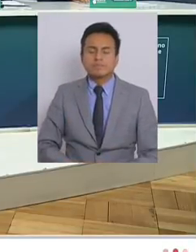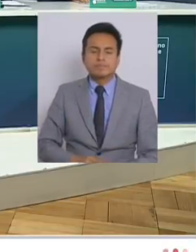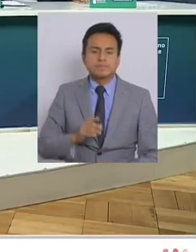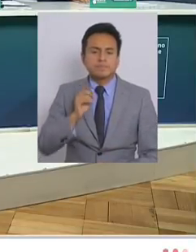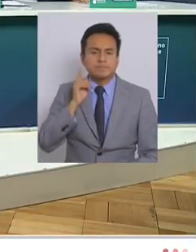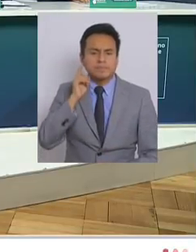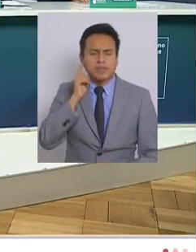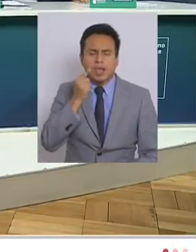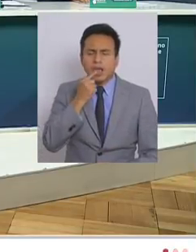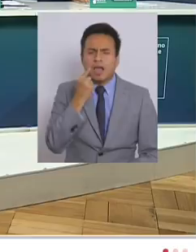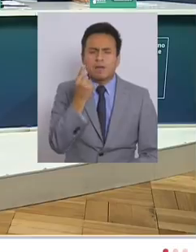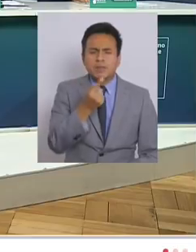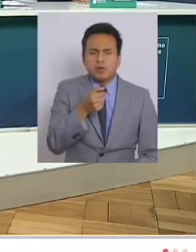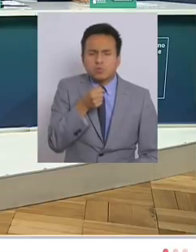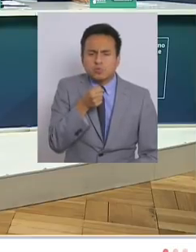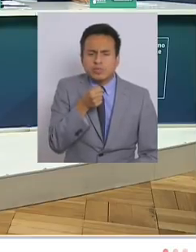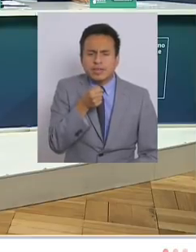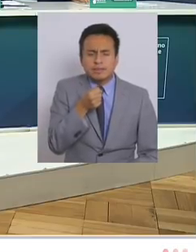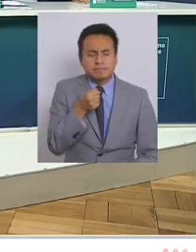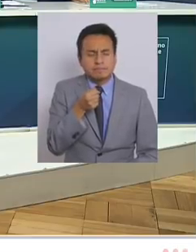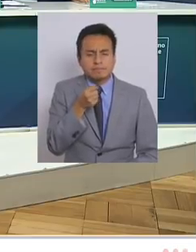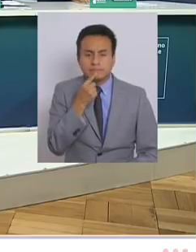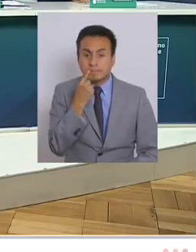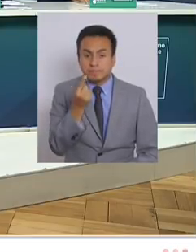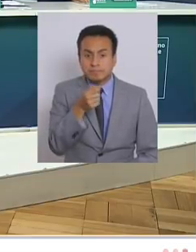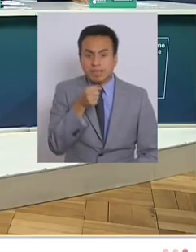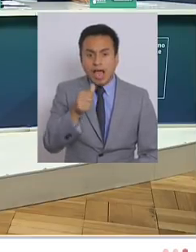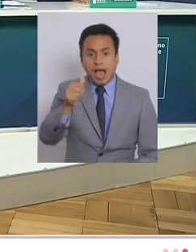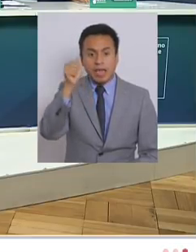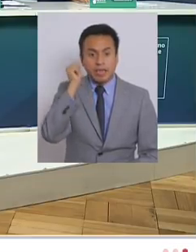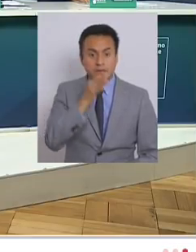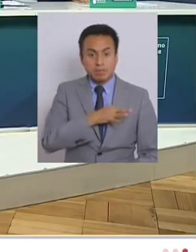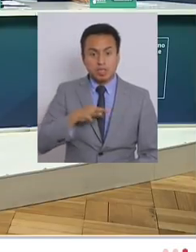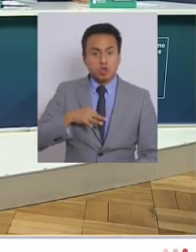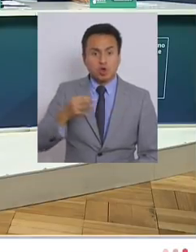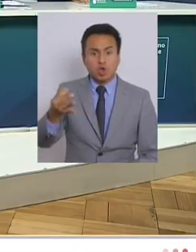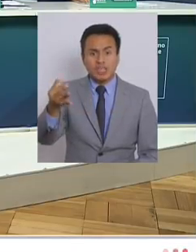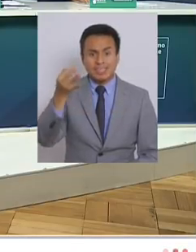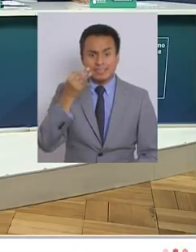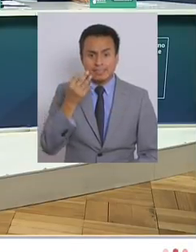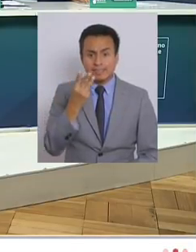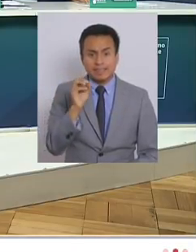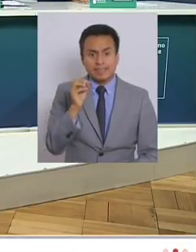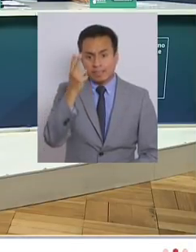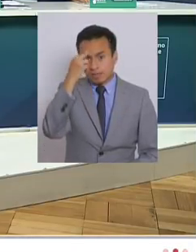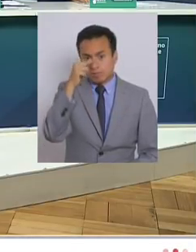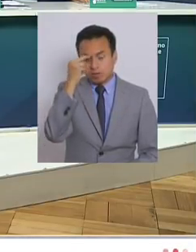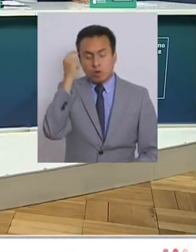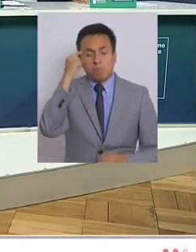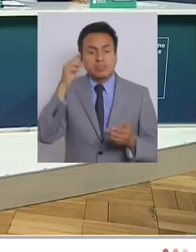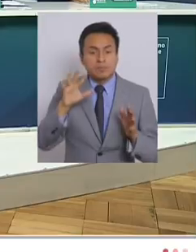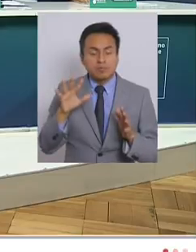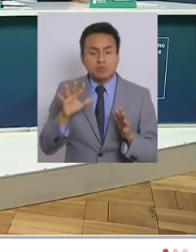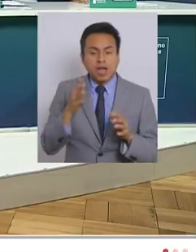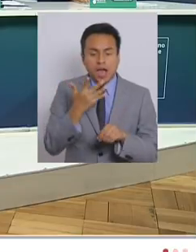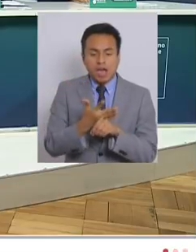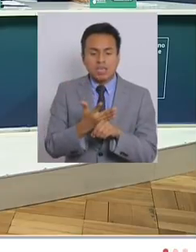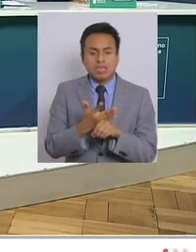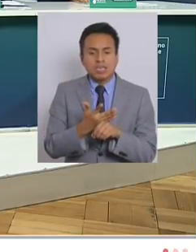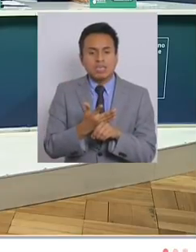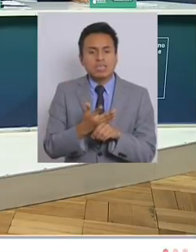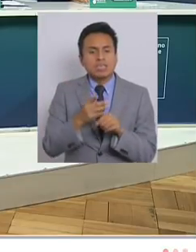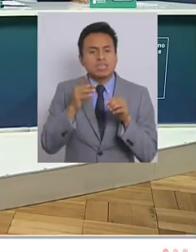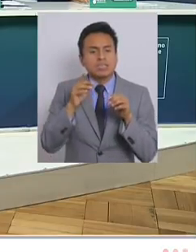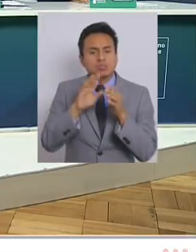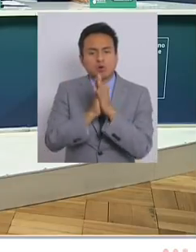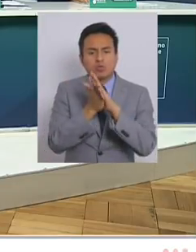en el sentido preguntarle por qué ayer el ministro decía que para el 30 de marzo se esperaba tener contar con este test en el